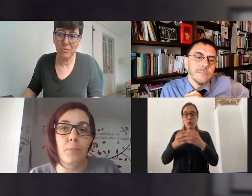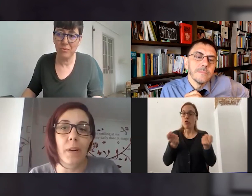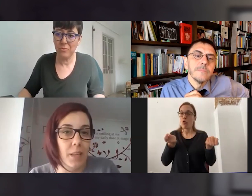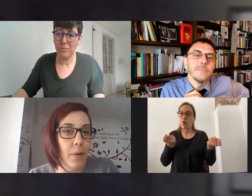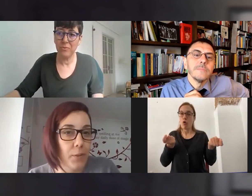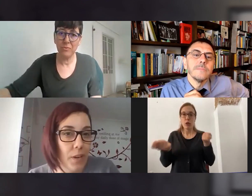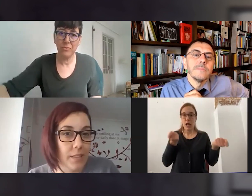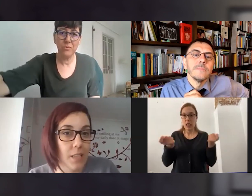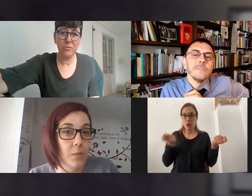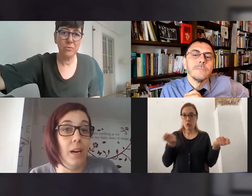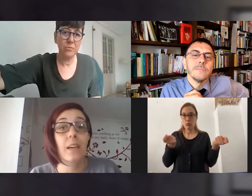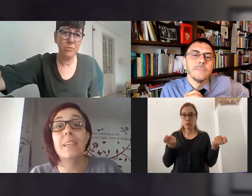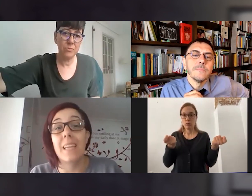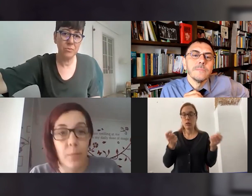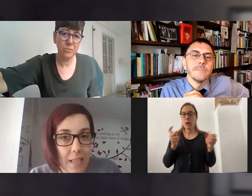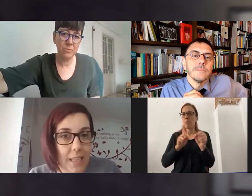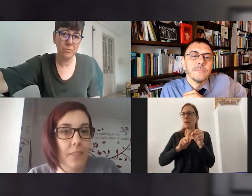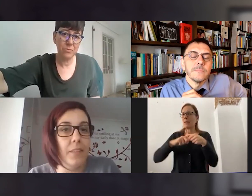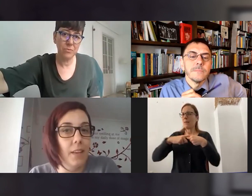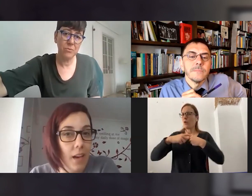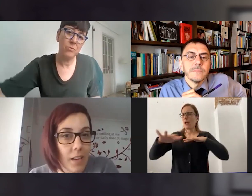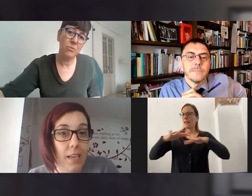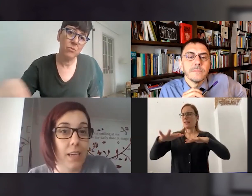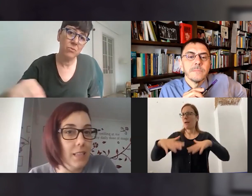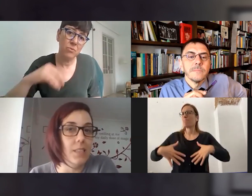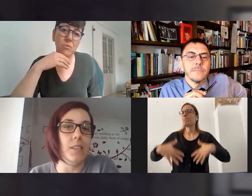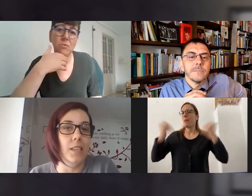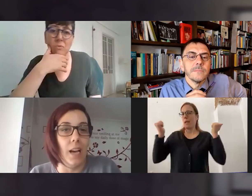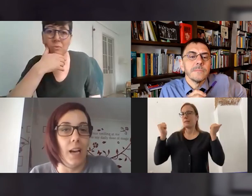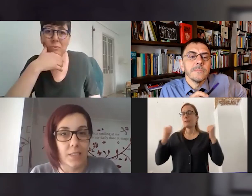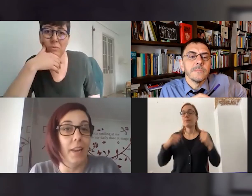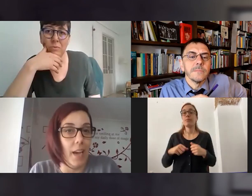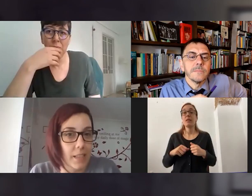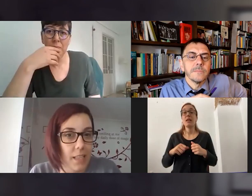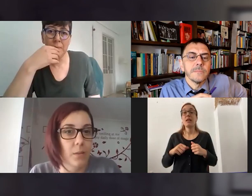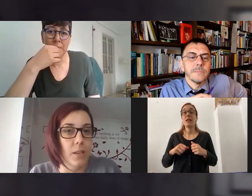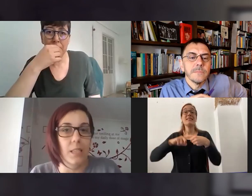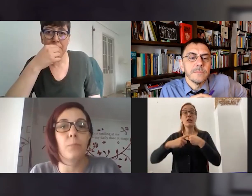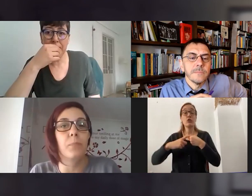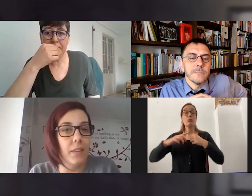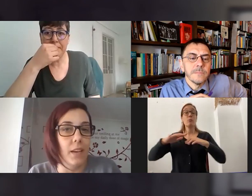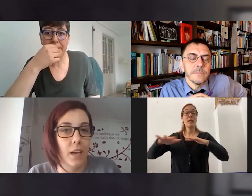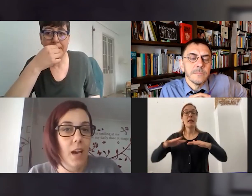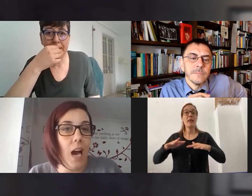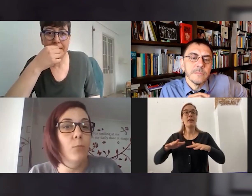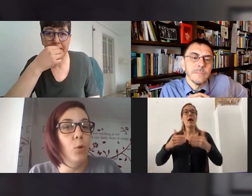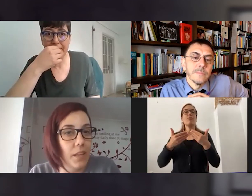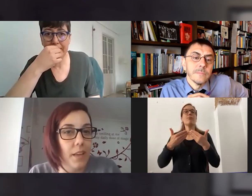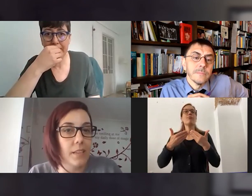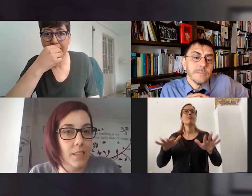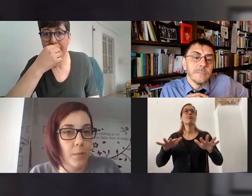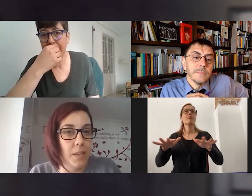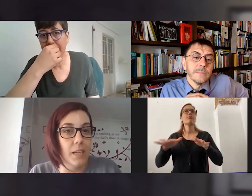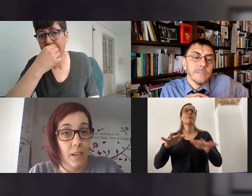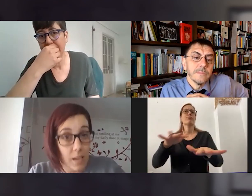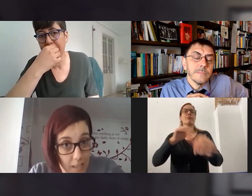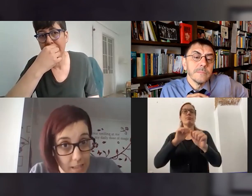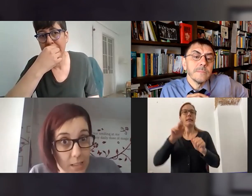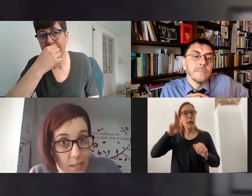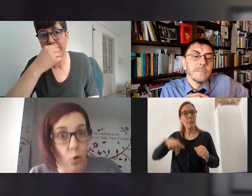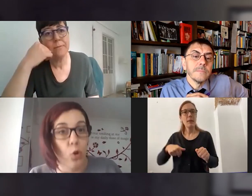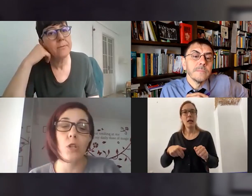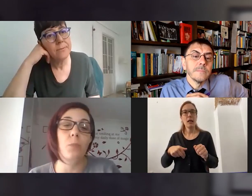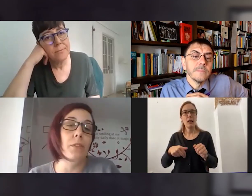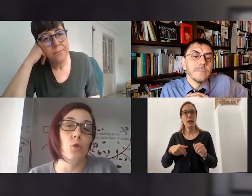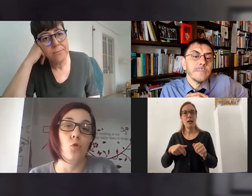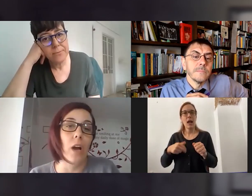mucha más participación activa, que la militancia y gente inscrita se reactive y empiece a movilizarse también